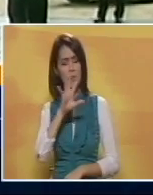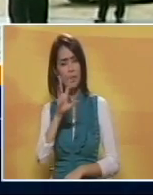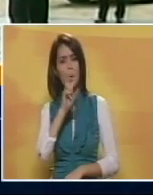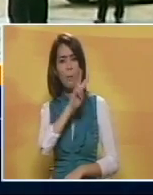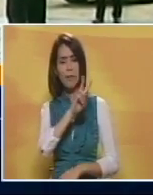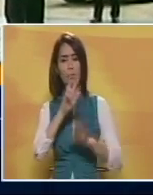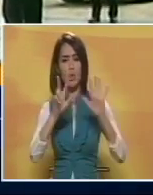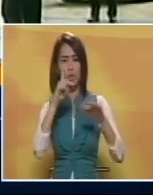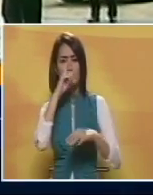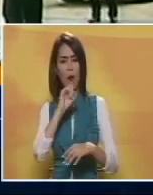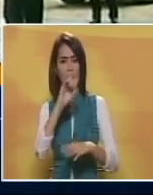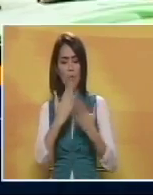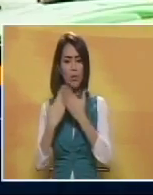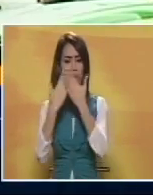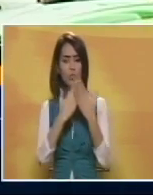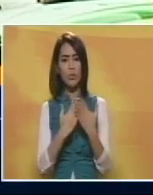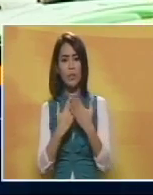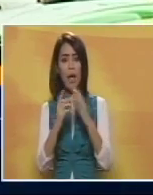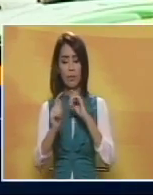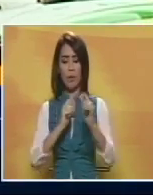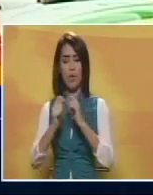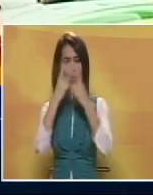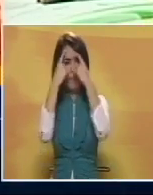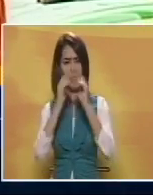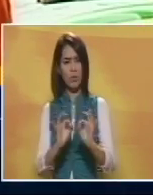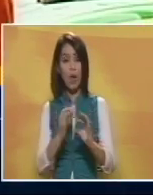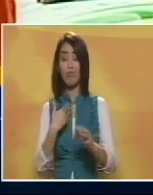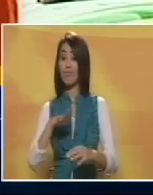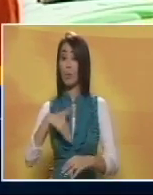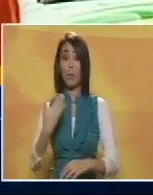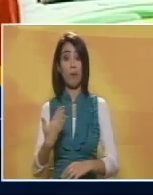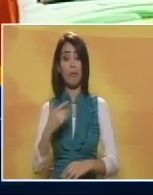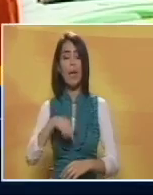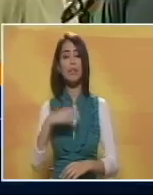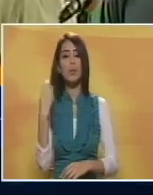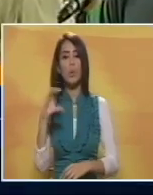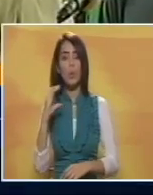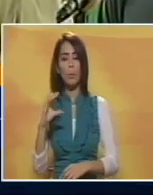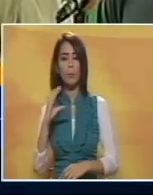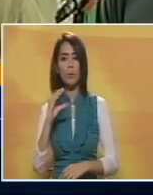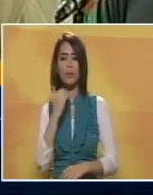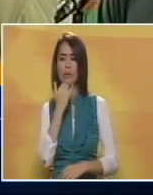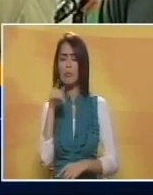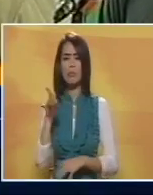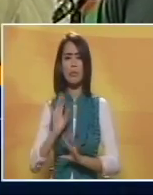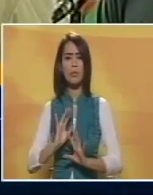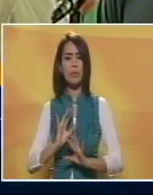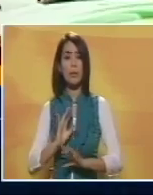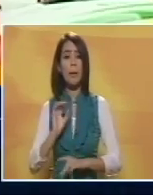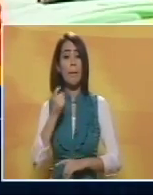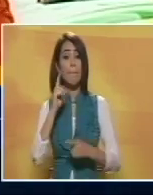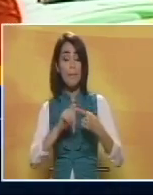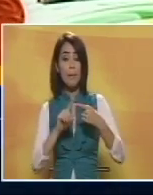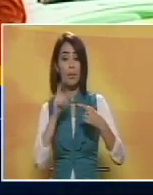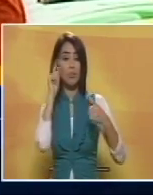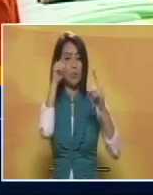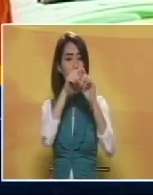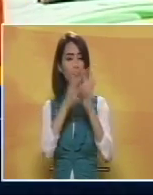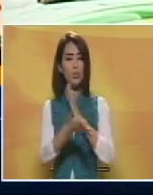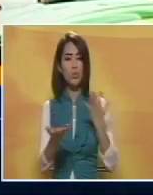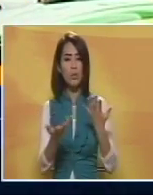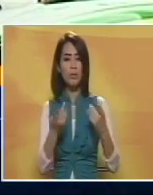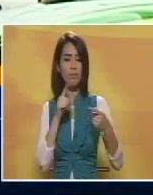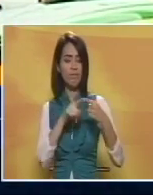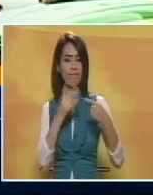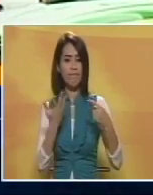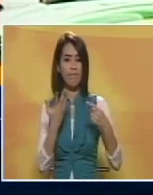años, estudiar la carrera de periodismo no puede. Por ejemplo, aquí mismo en Colombia. Primer objetivo